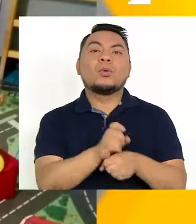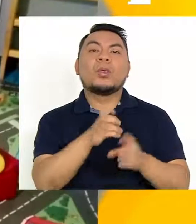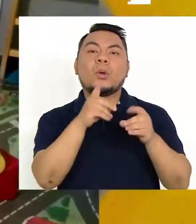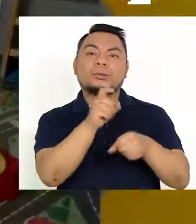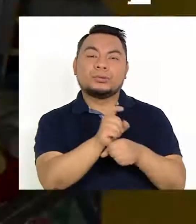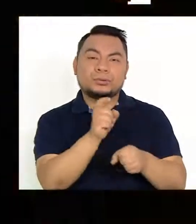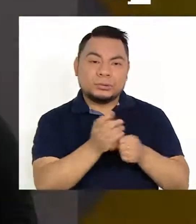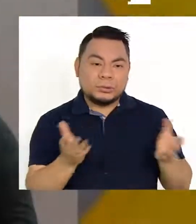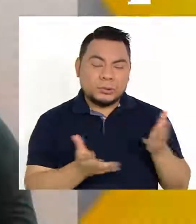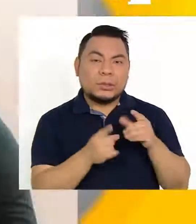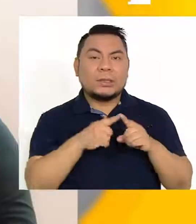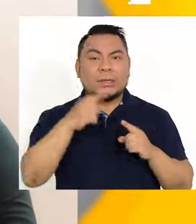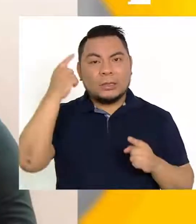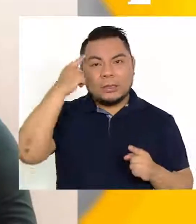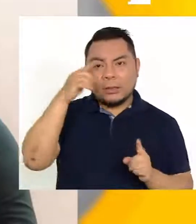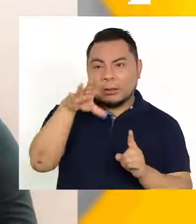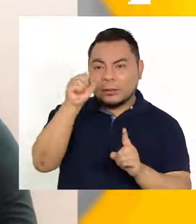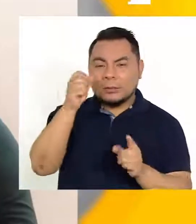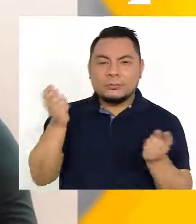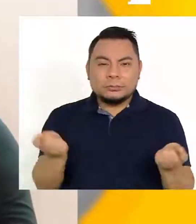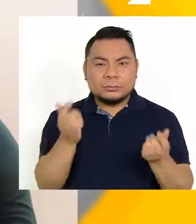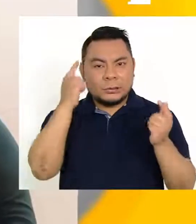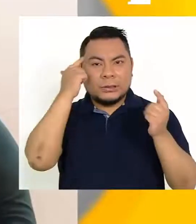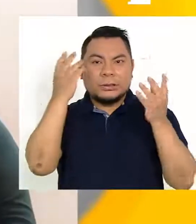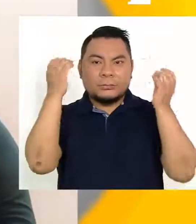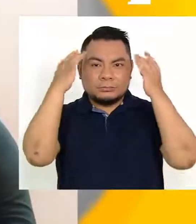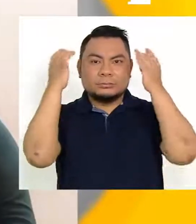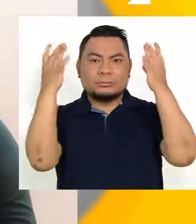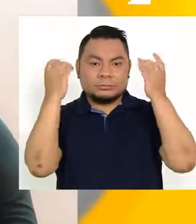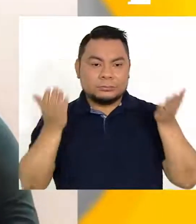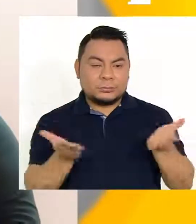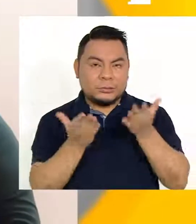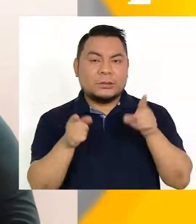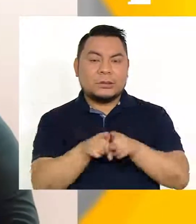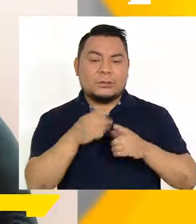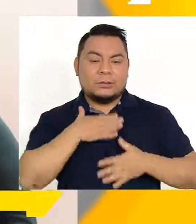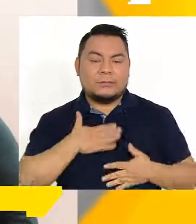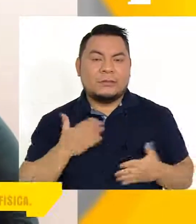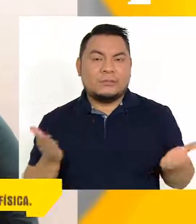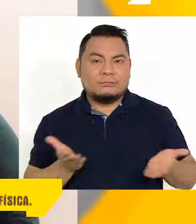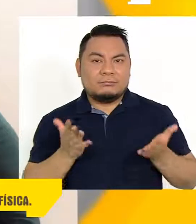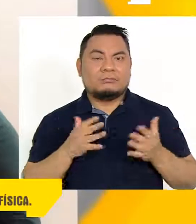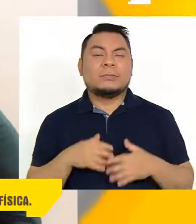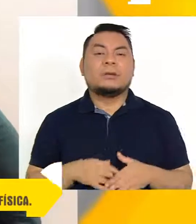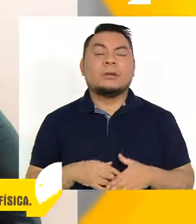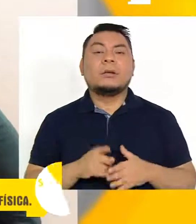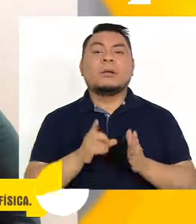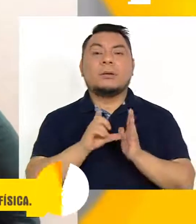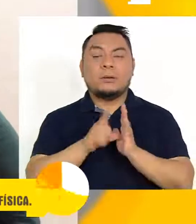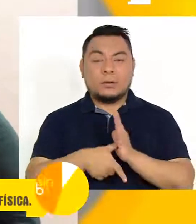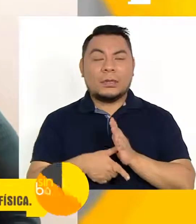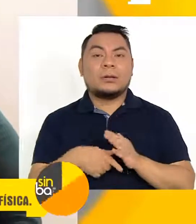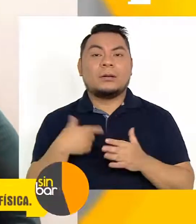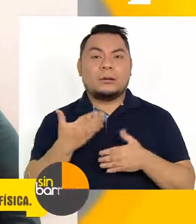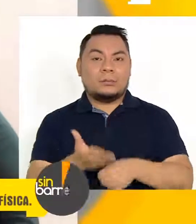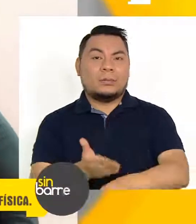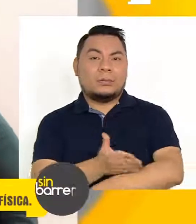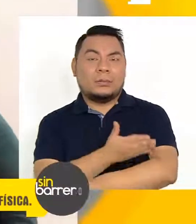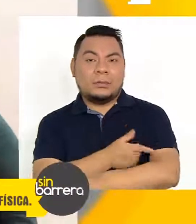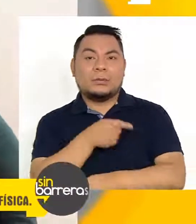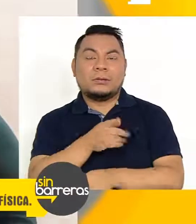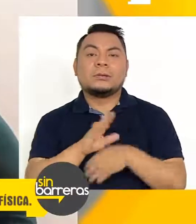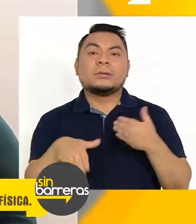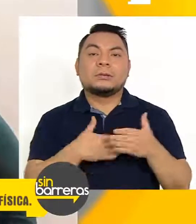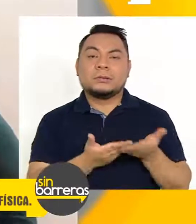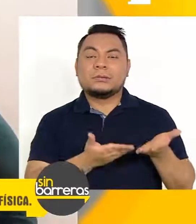ocupacional, terapia sensorial, hidroterapia y terapia física. Posteriormente comenzó a llevar lo que